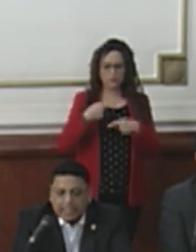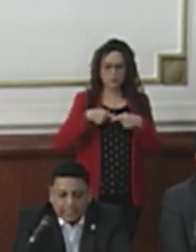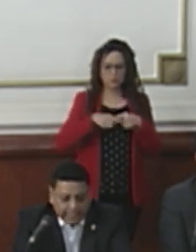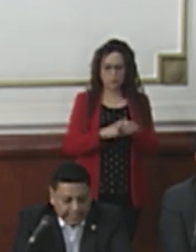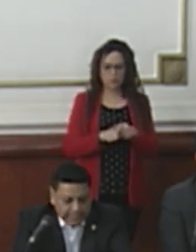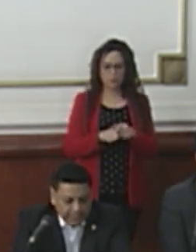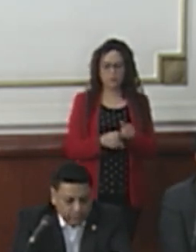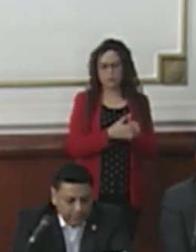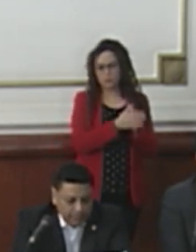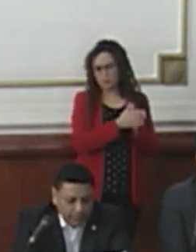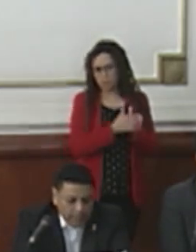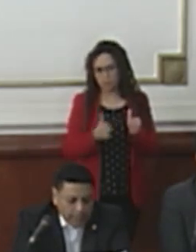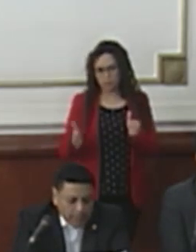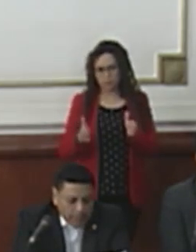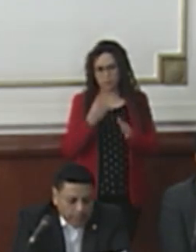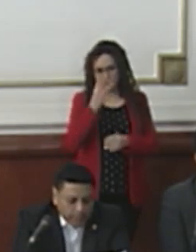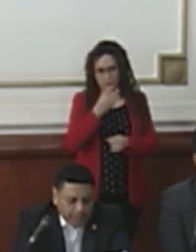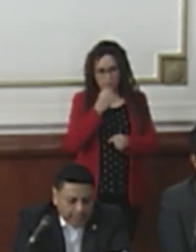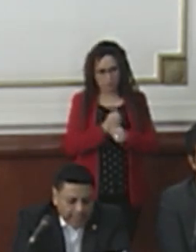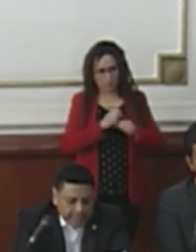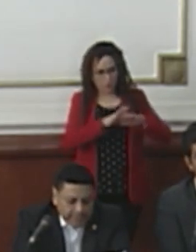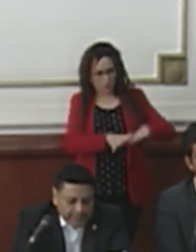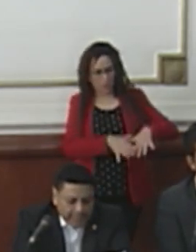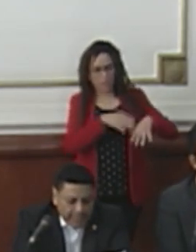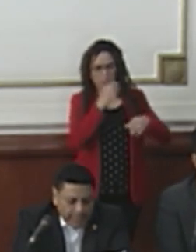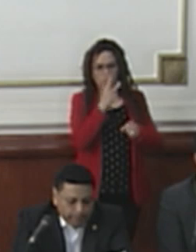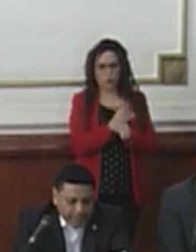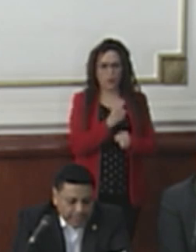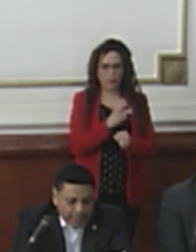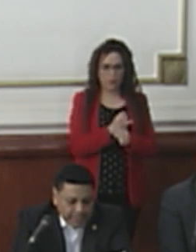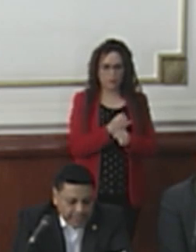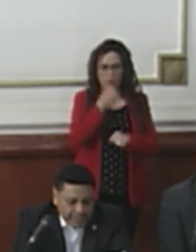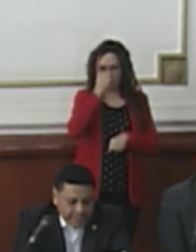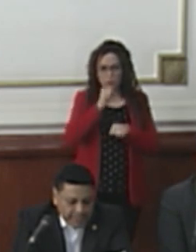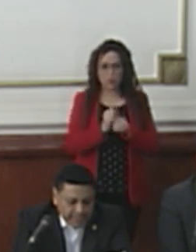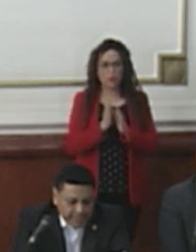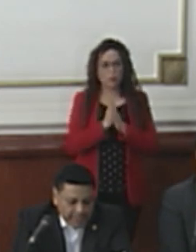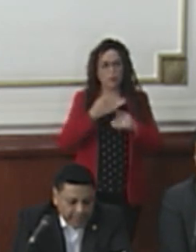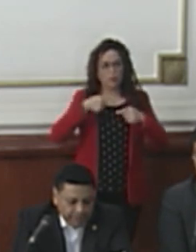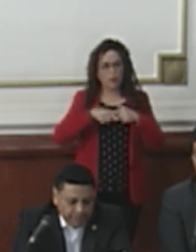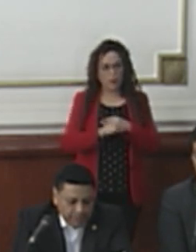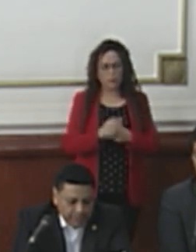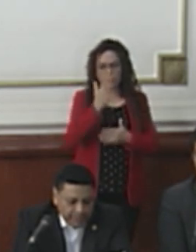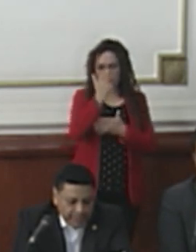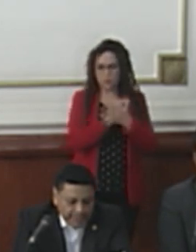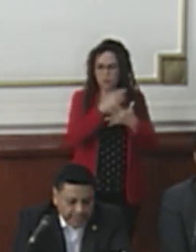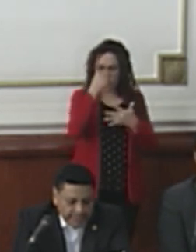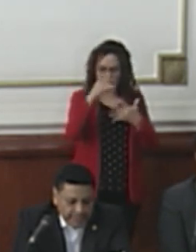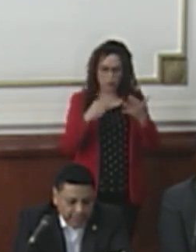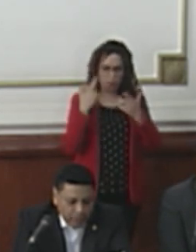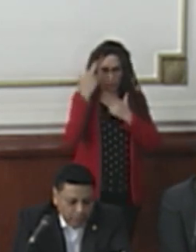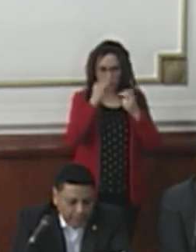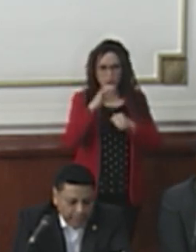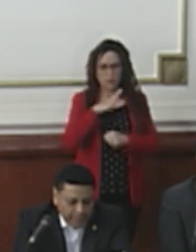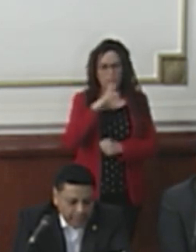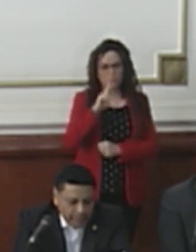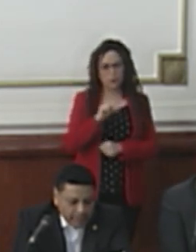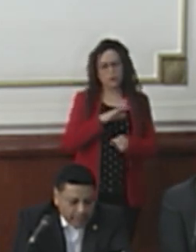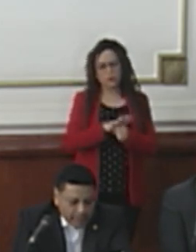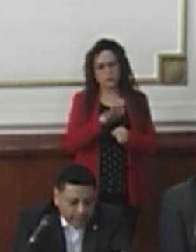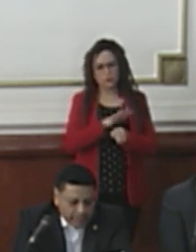tercera legislatura. Procede a la Secretaría a pasar la lista de asistencia a fin de verificar si existe el quórum